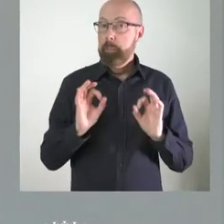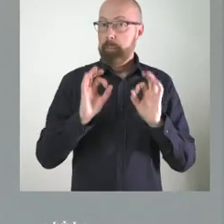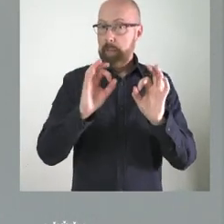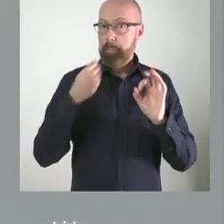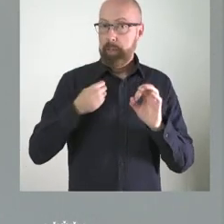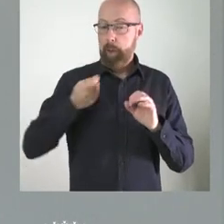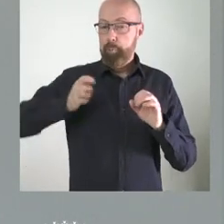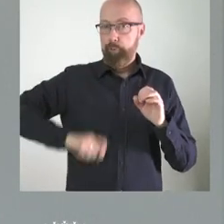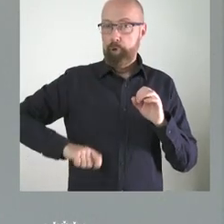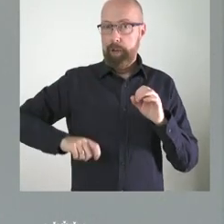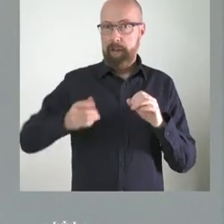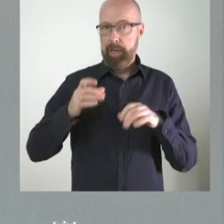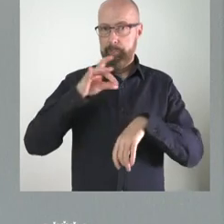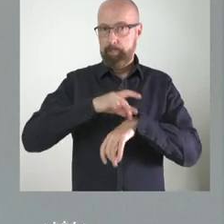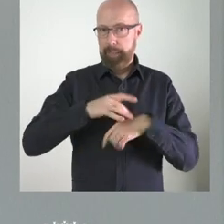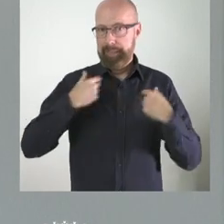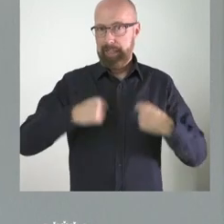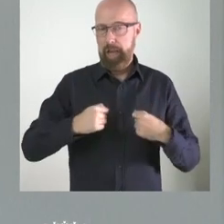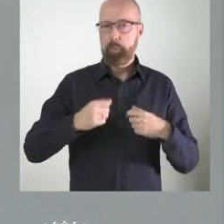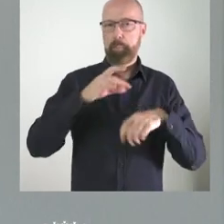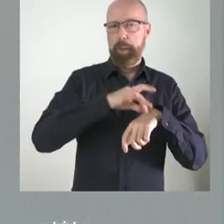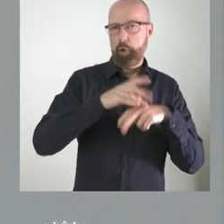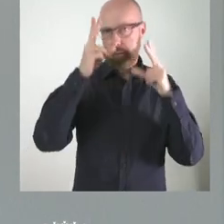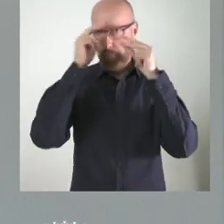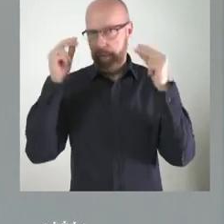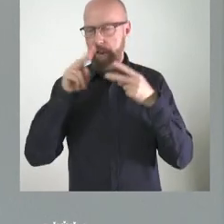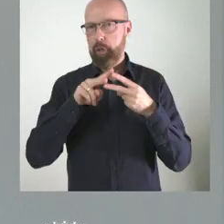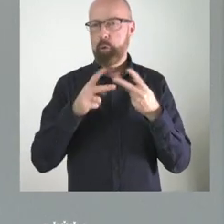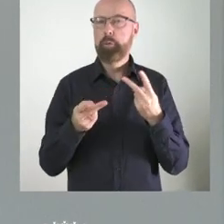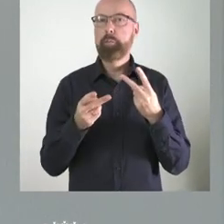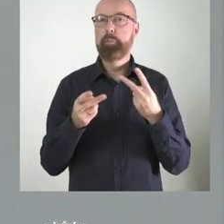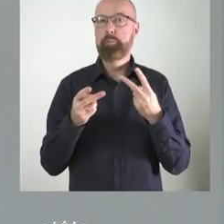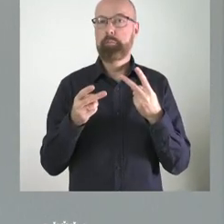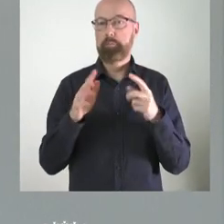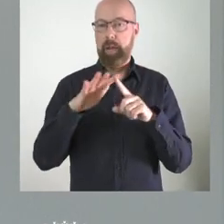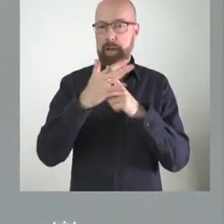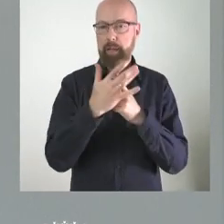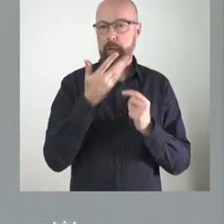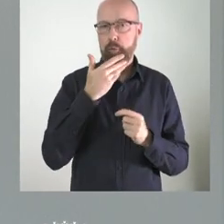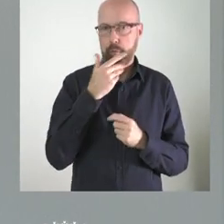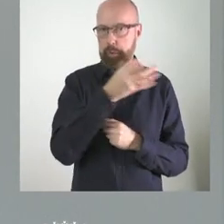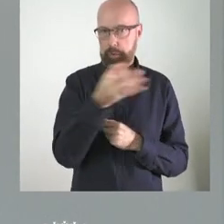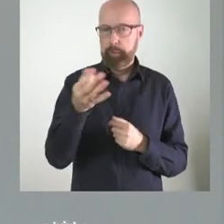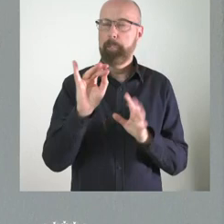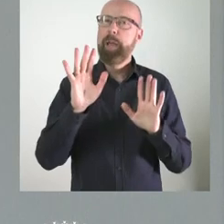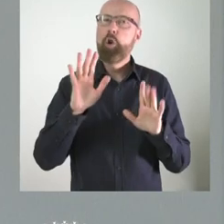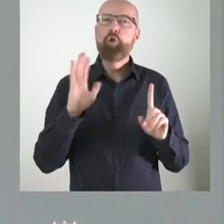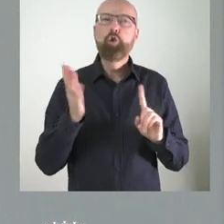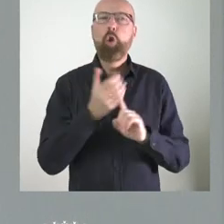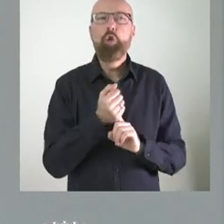de médicos y enfermería Esta es una realidad que que no desconocemos pero la solución no